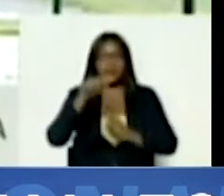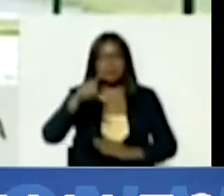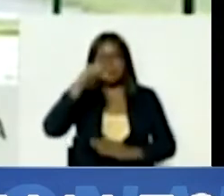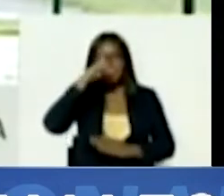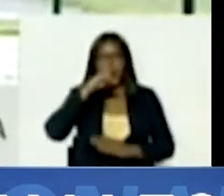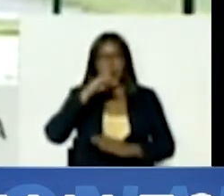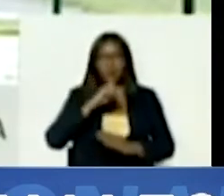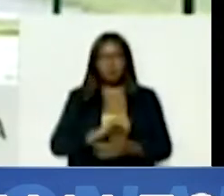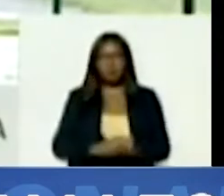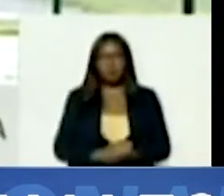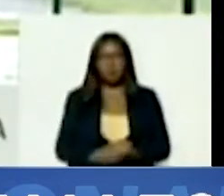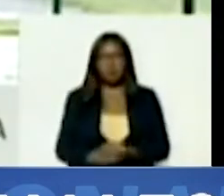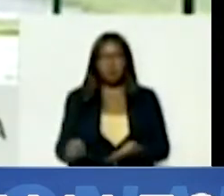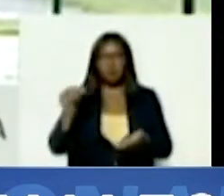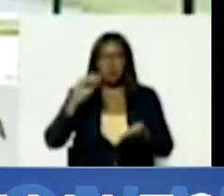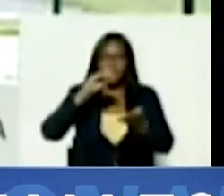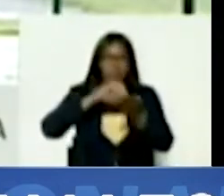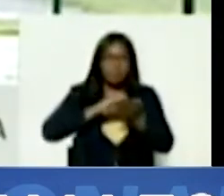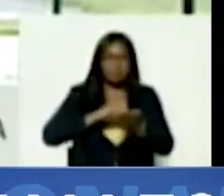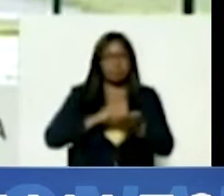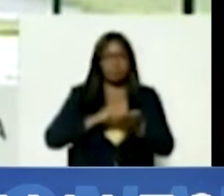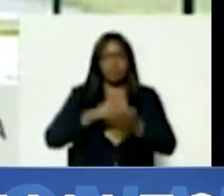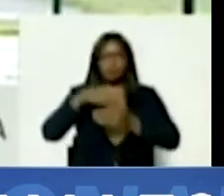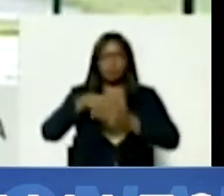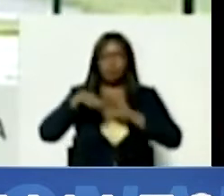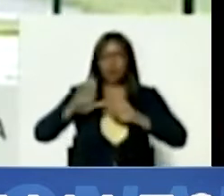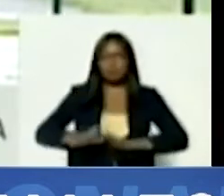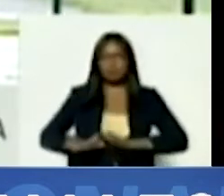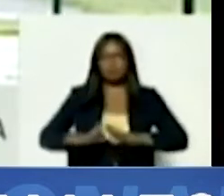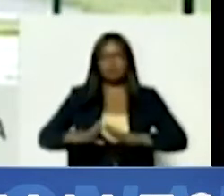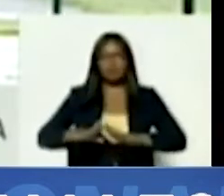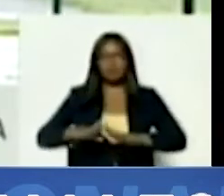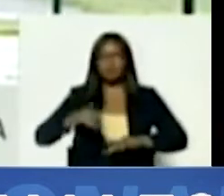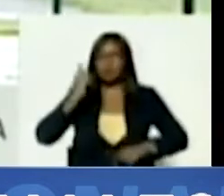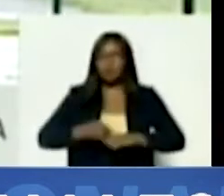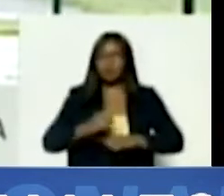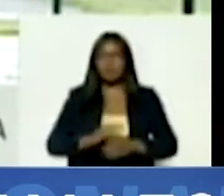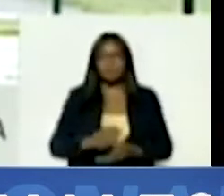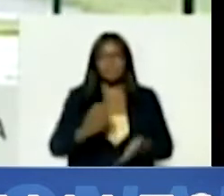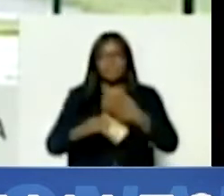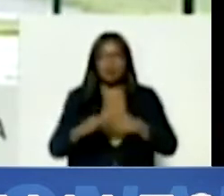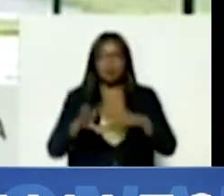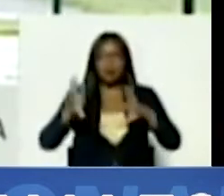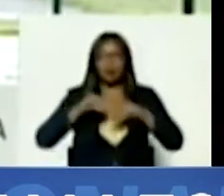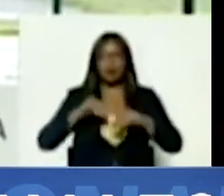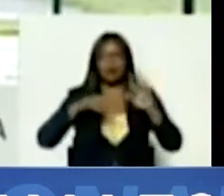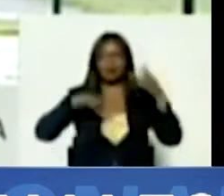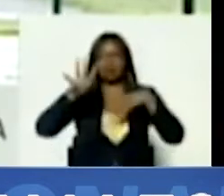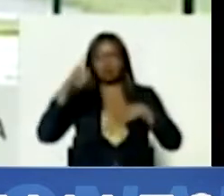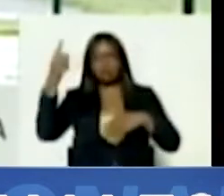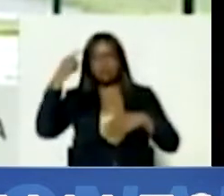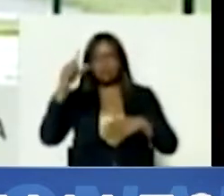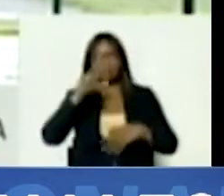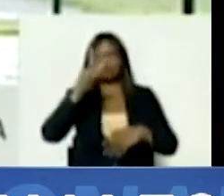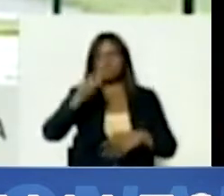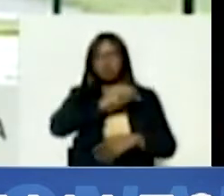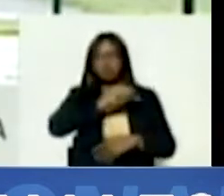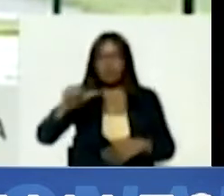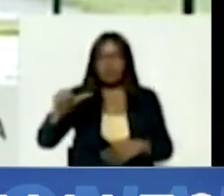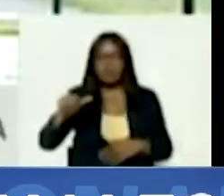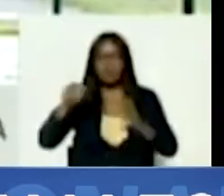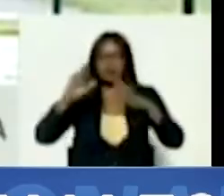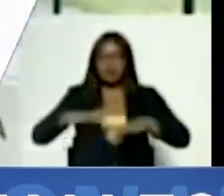año será nuevamente en cuarentena radical así que vamos a 14 días dos semanas de